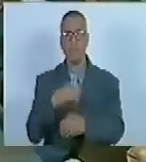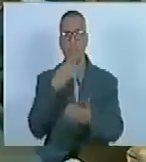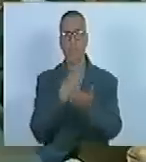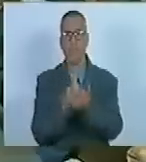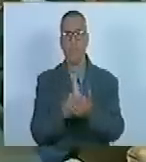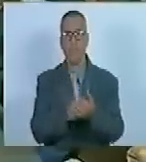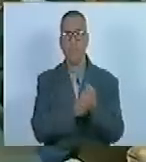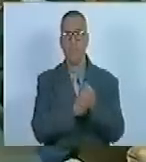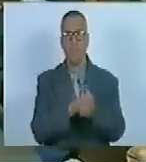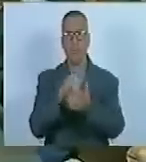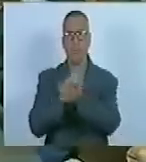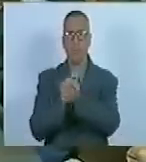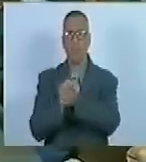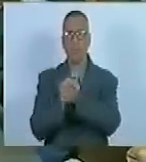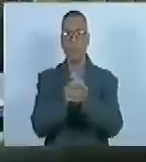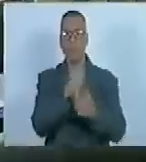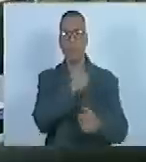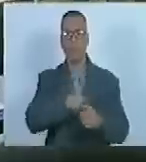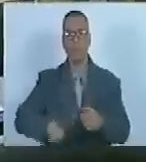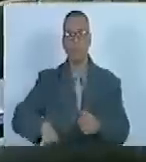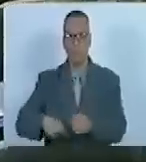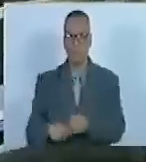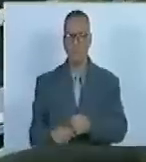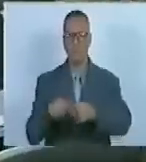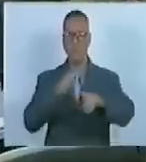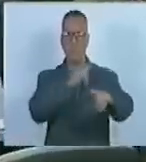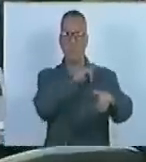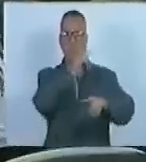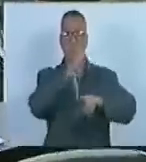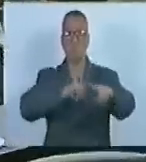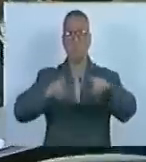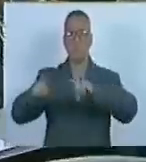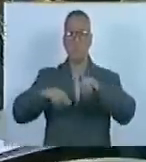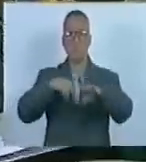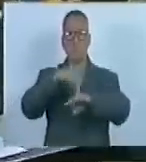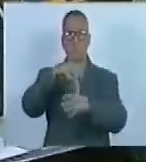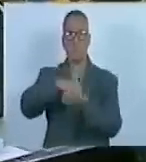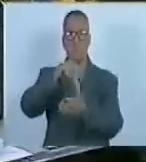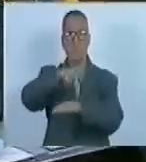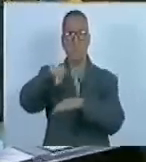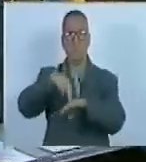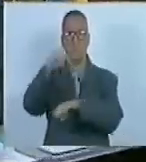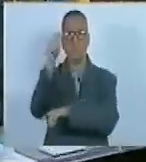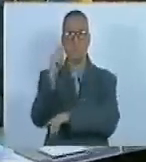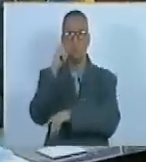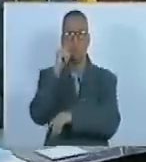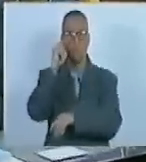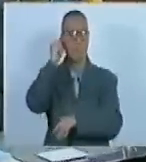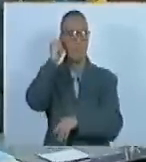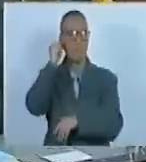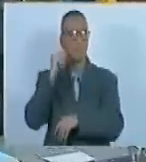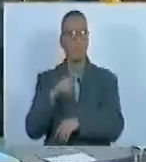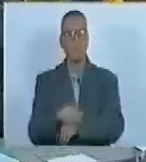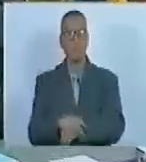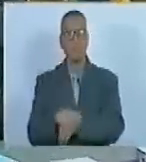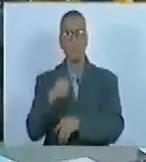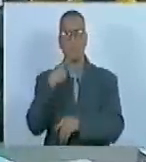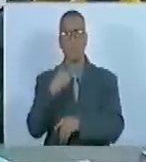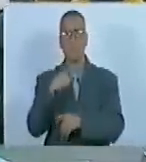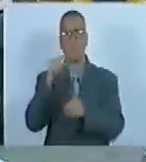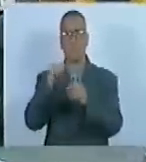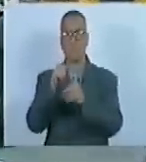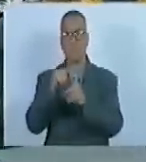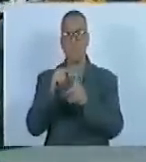Gracias, querido camarada presidente, directiva de la Asamblea Nacional, diputados y diputadas. Solicitamos el